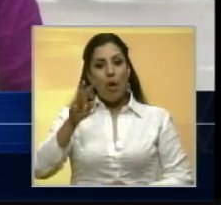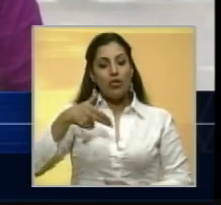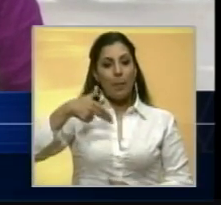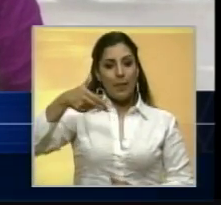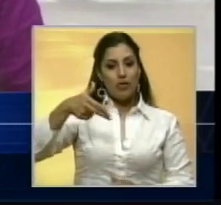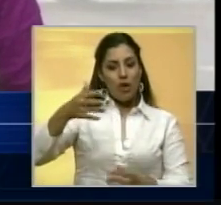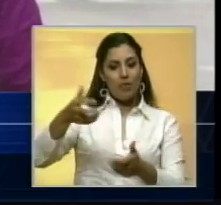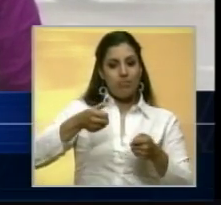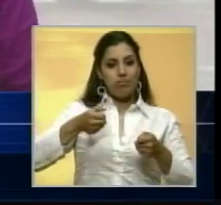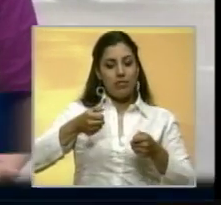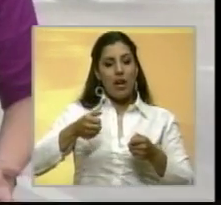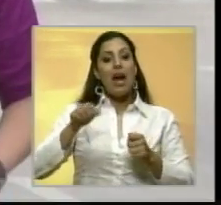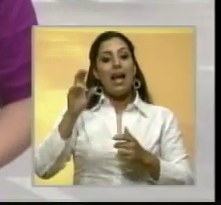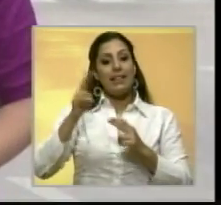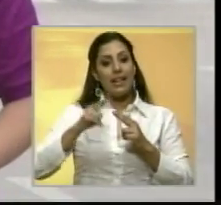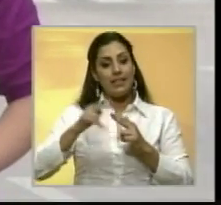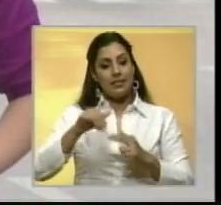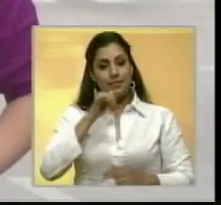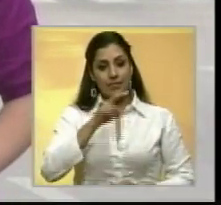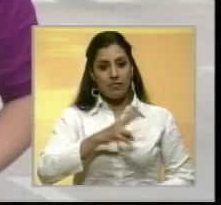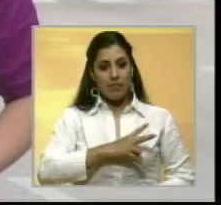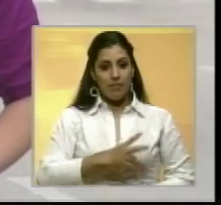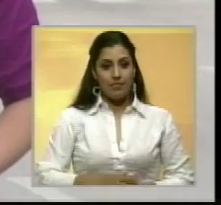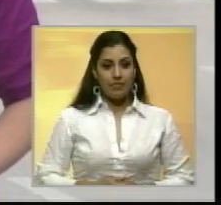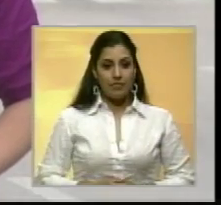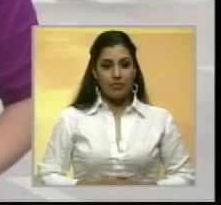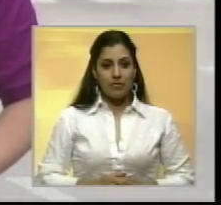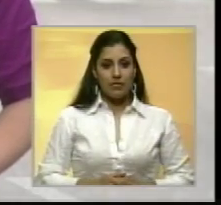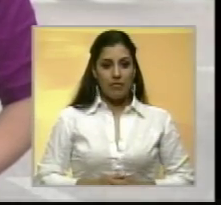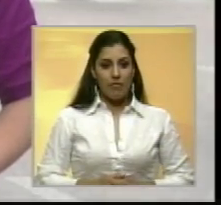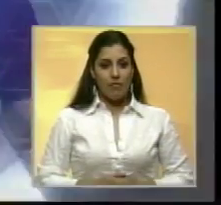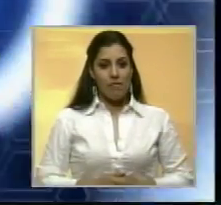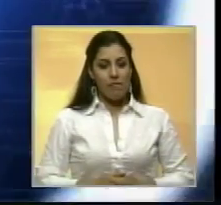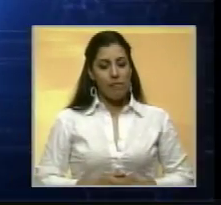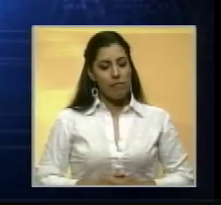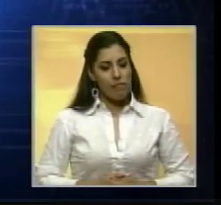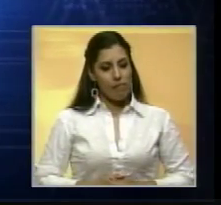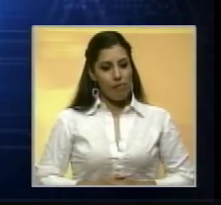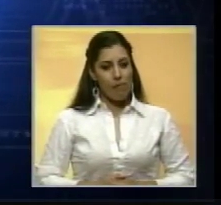han sido retenidas. En Táchira, Marine Glot, Noticiero Venevisión.